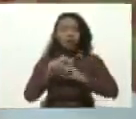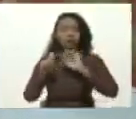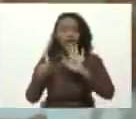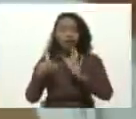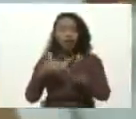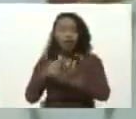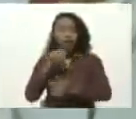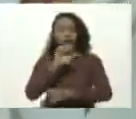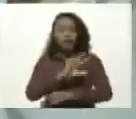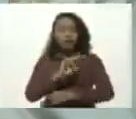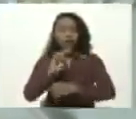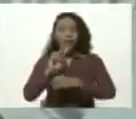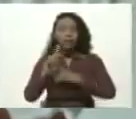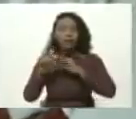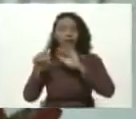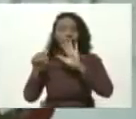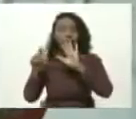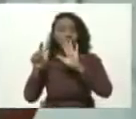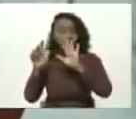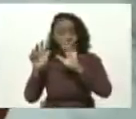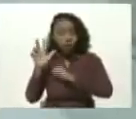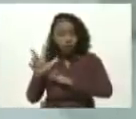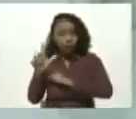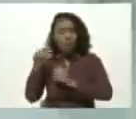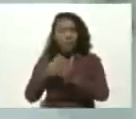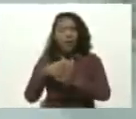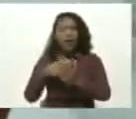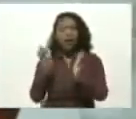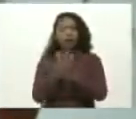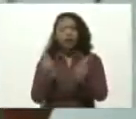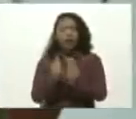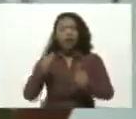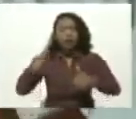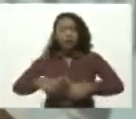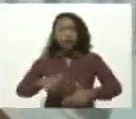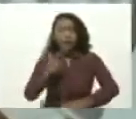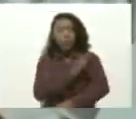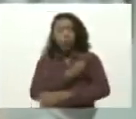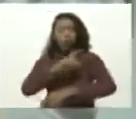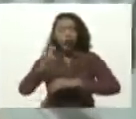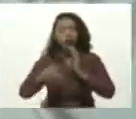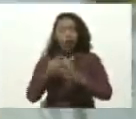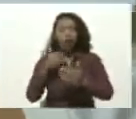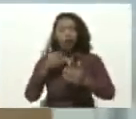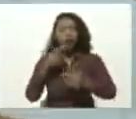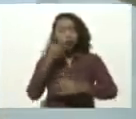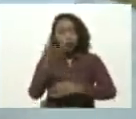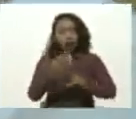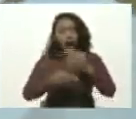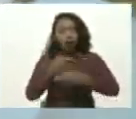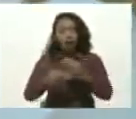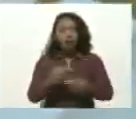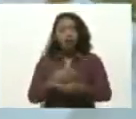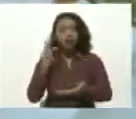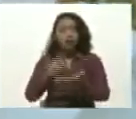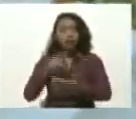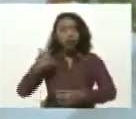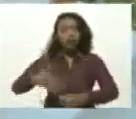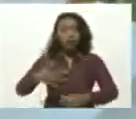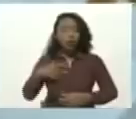716.323 anzoatiguenses vacunados, gracias al esfuerzo que usted ha hecho. Pero además hay que destacar el hecho de que han llegado a nuestro